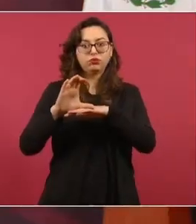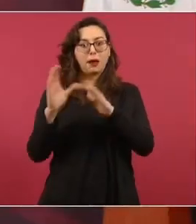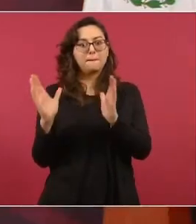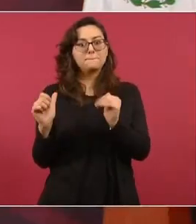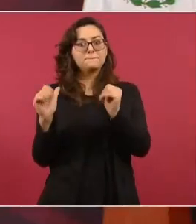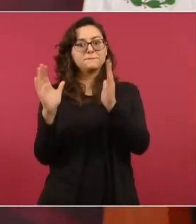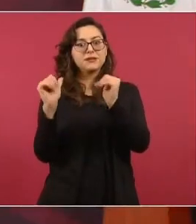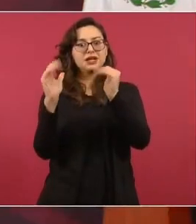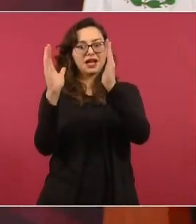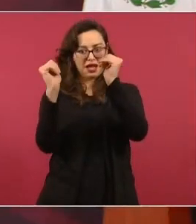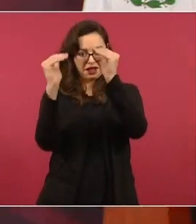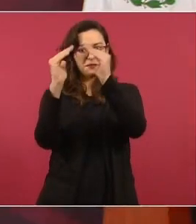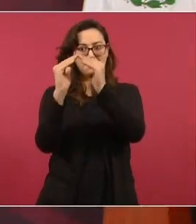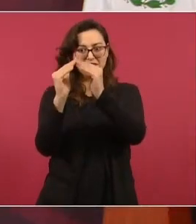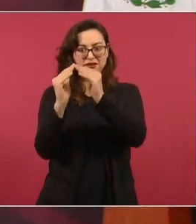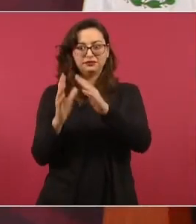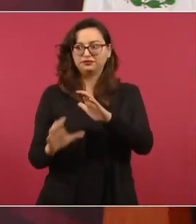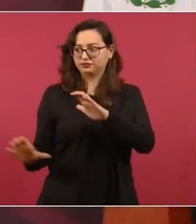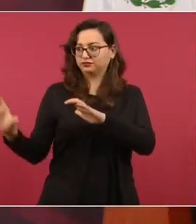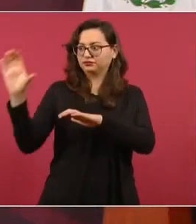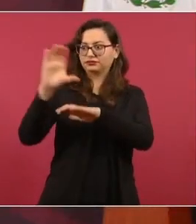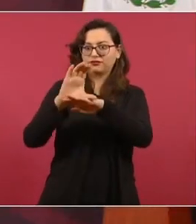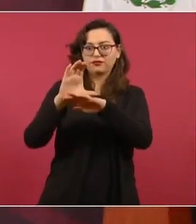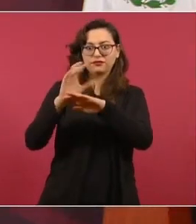Yo entré